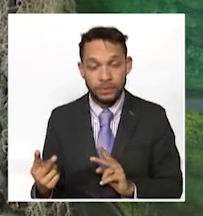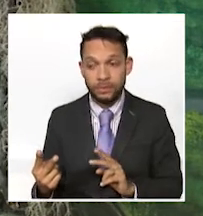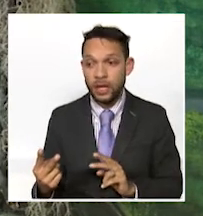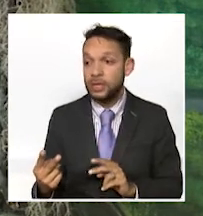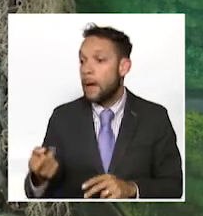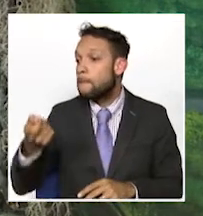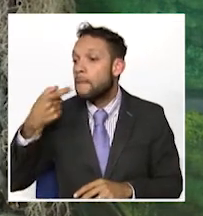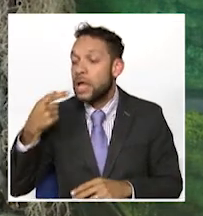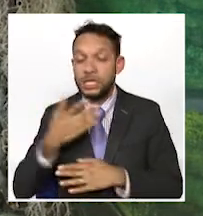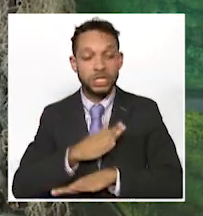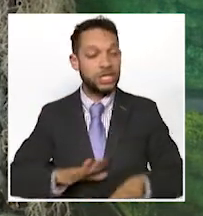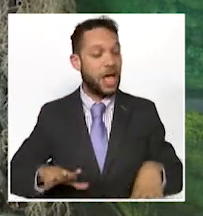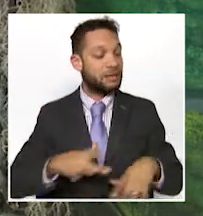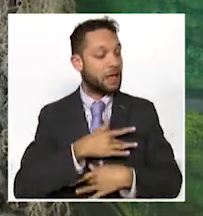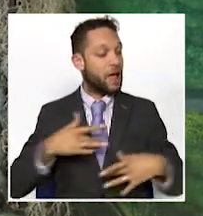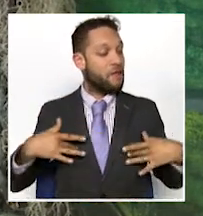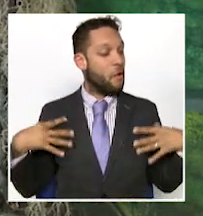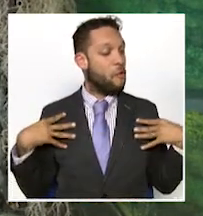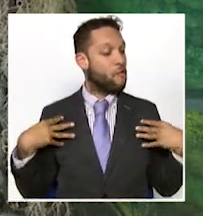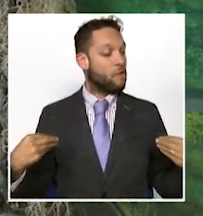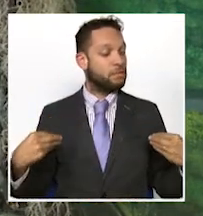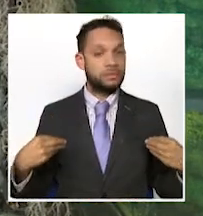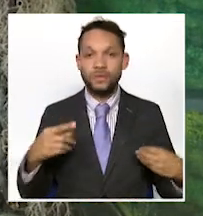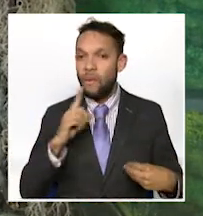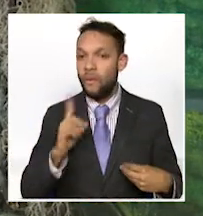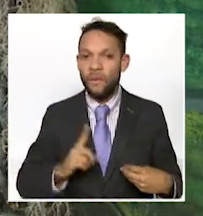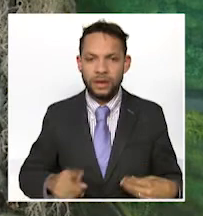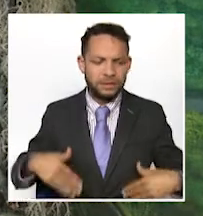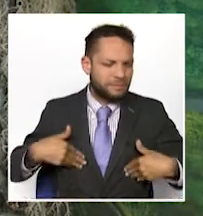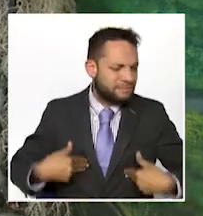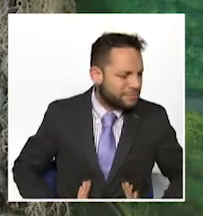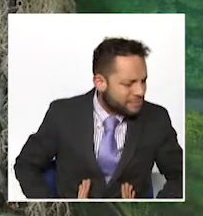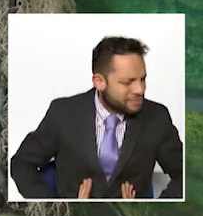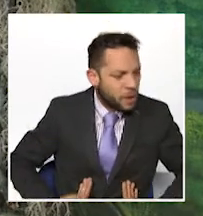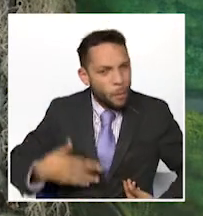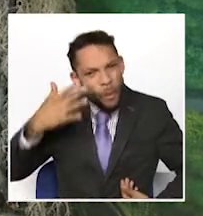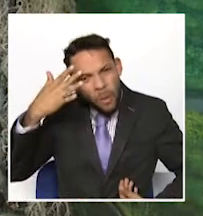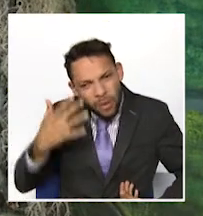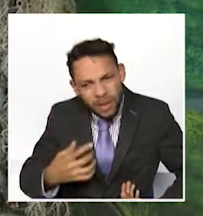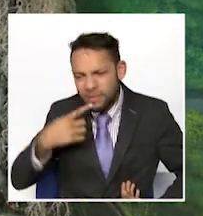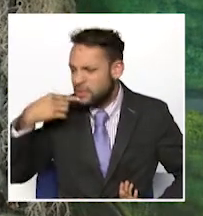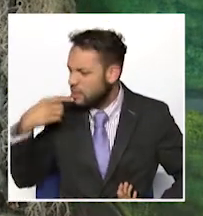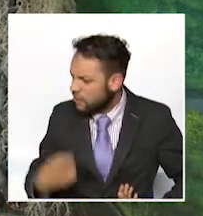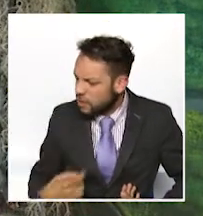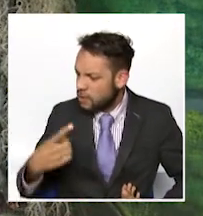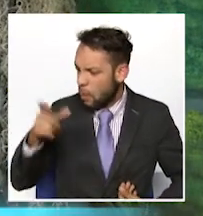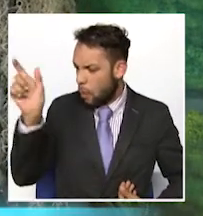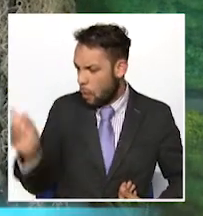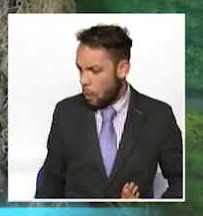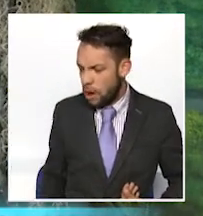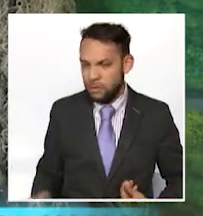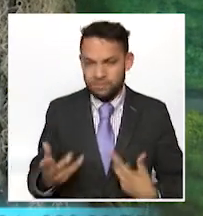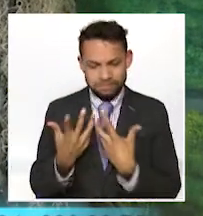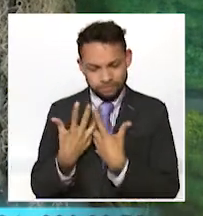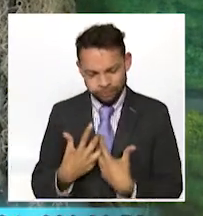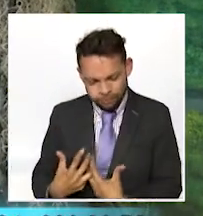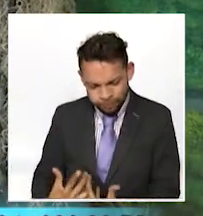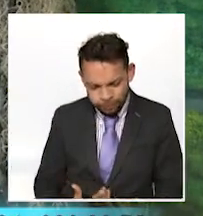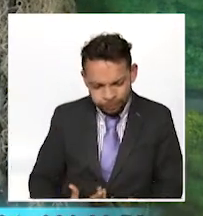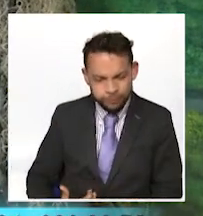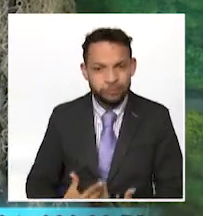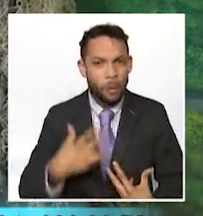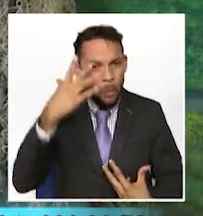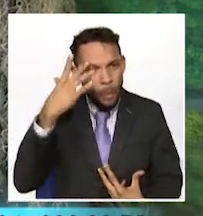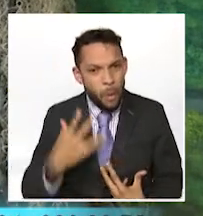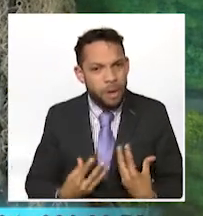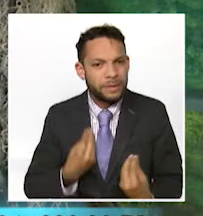quitarlo. Entonces es esa sensación de malestar, de indisposición que está colocando el organismo en un punto de alarma. Entonces sería